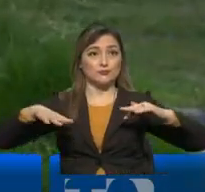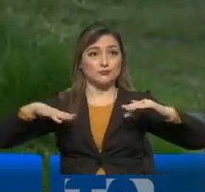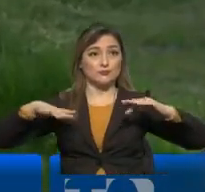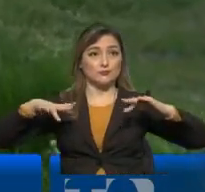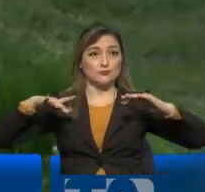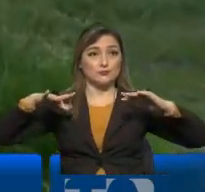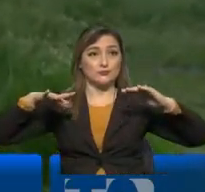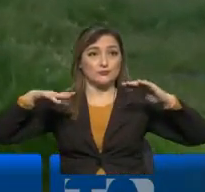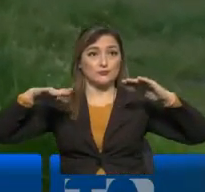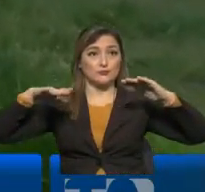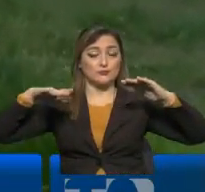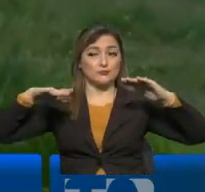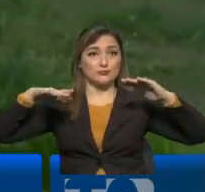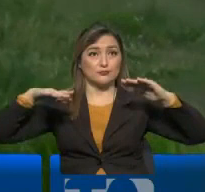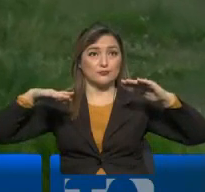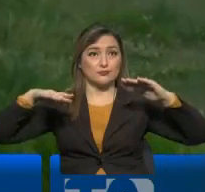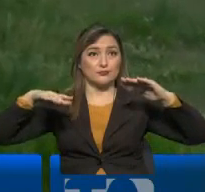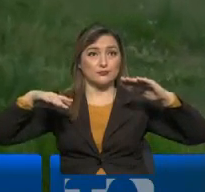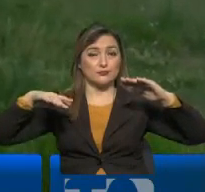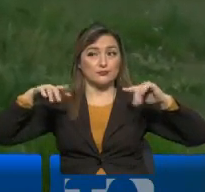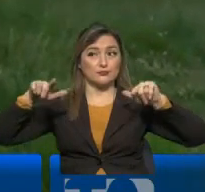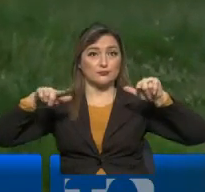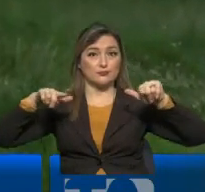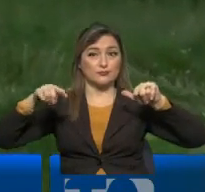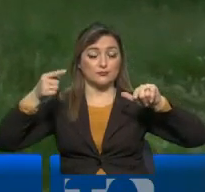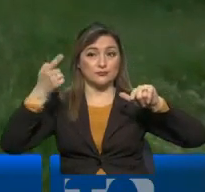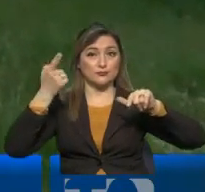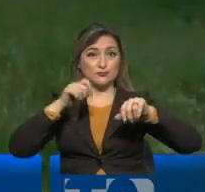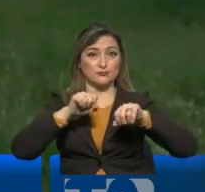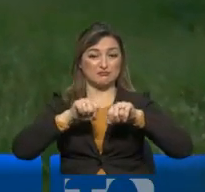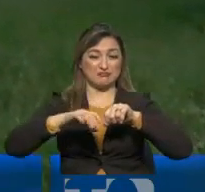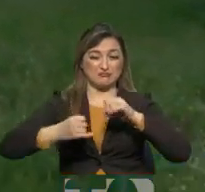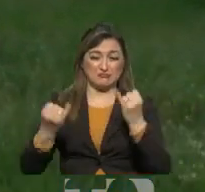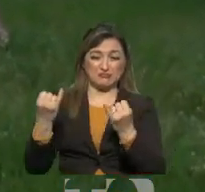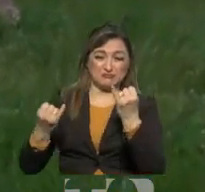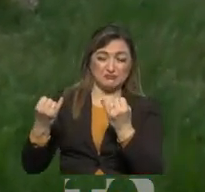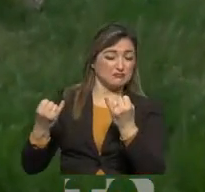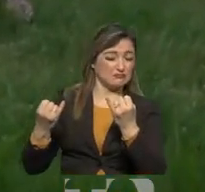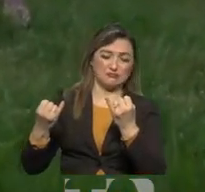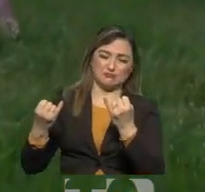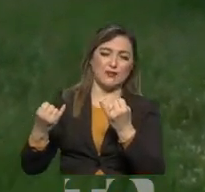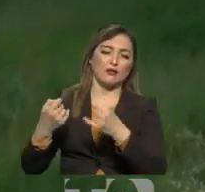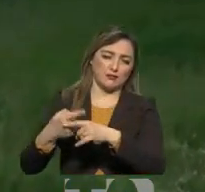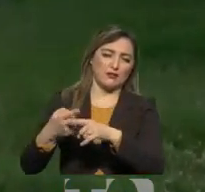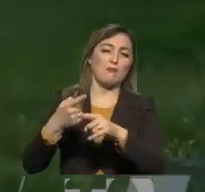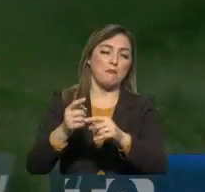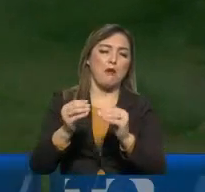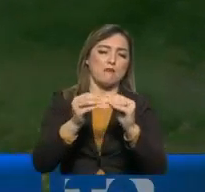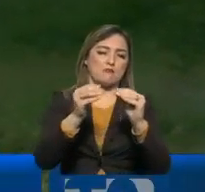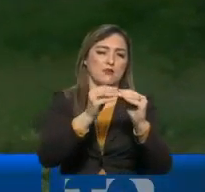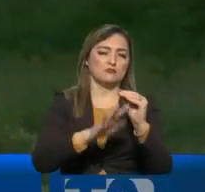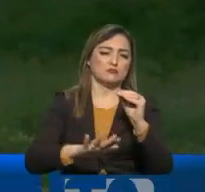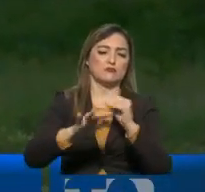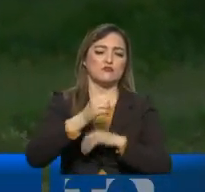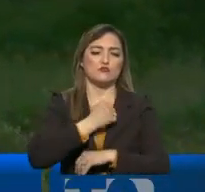como lo mencionaba en un inicio, no es el único terreno que está en malas condiciones, sino también hay otros que pertenecerían